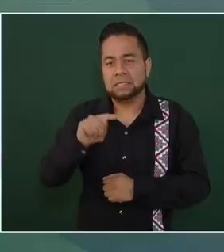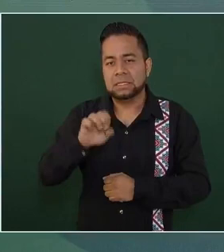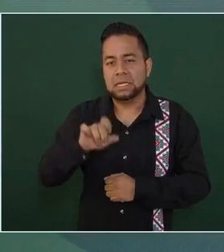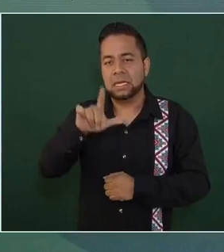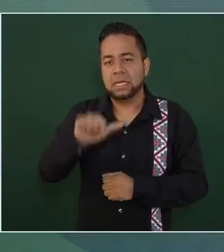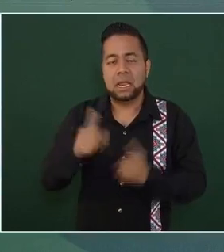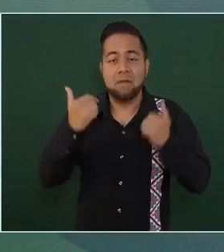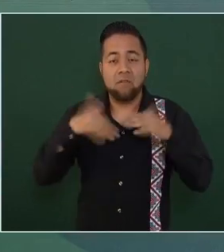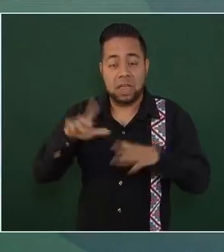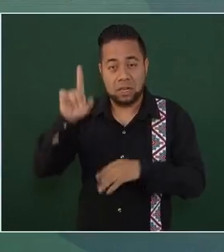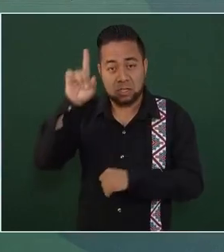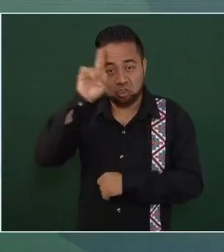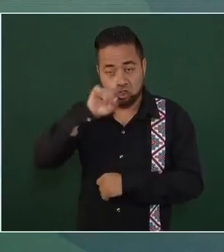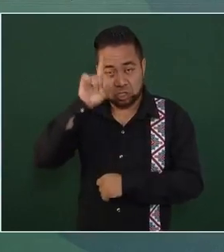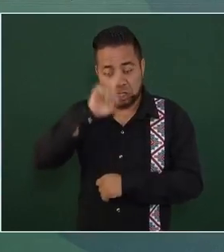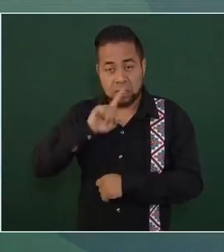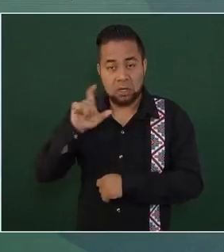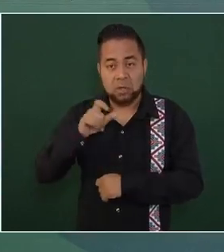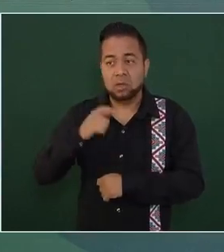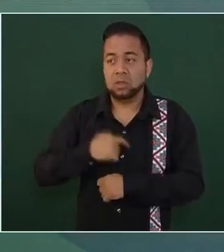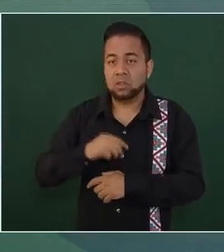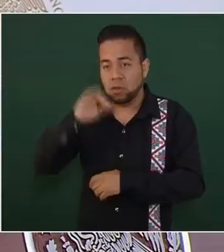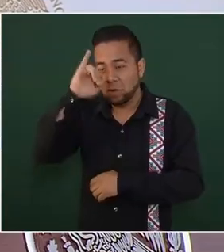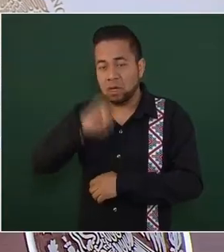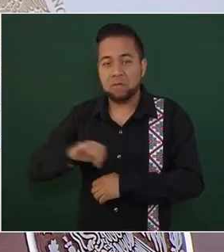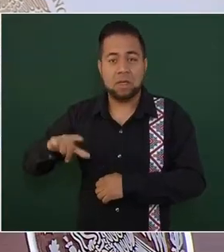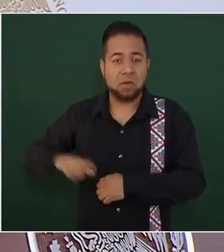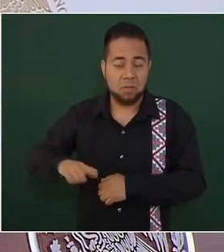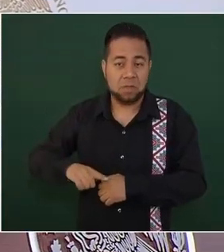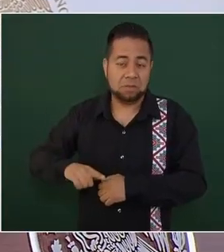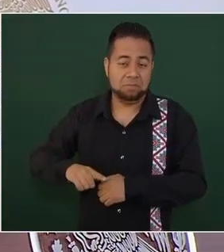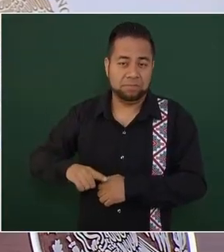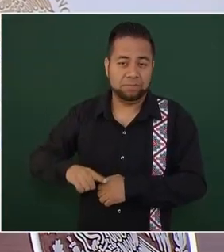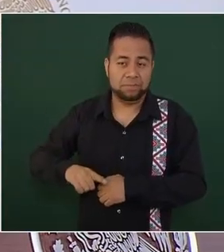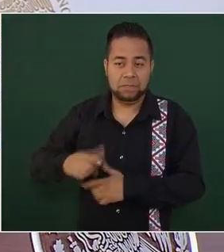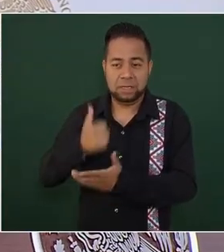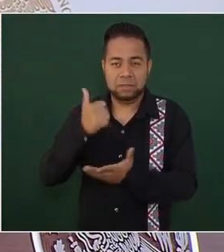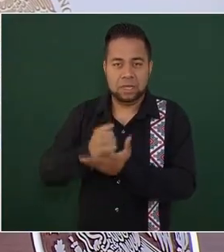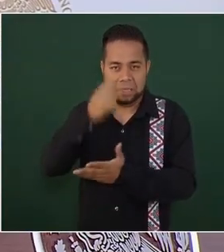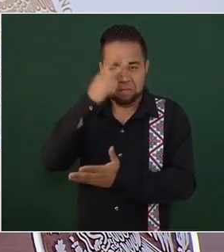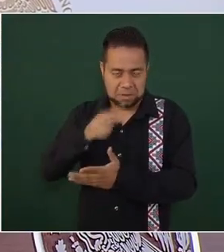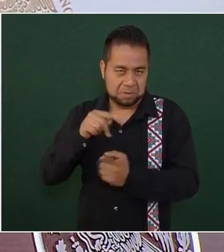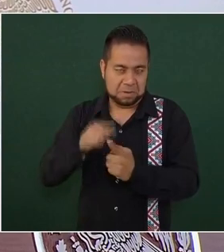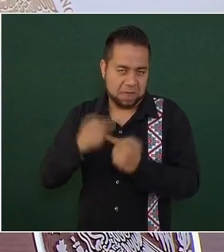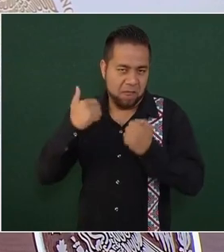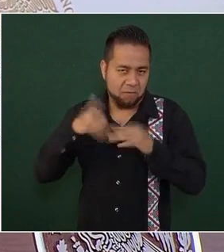consejera cuando fui jefe de gobierno en la ciudad de México